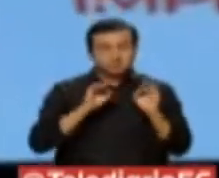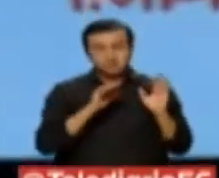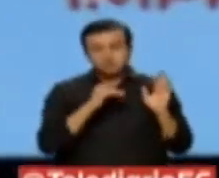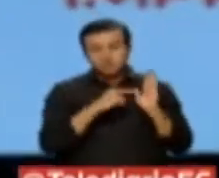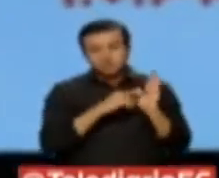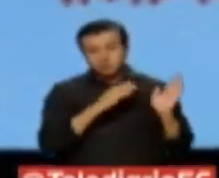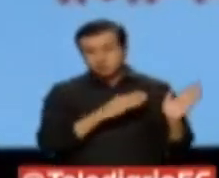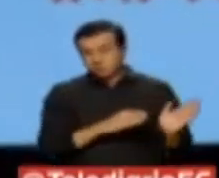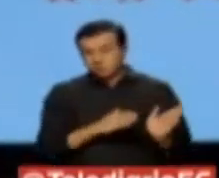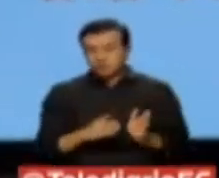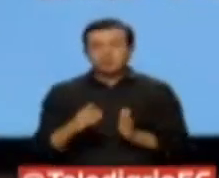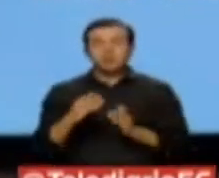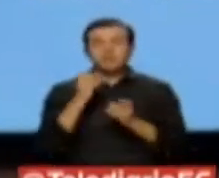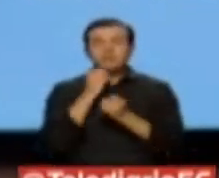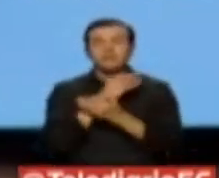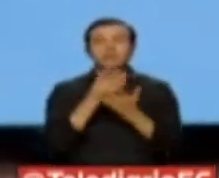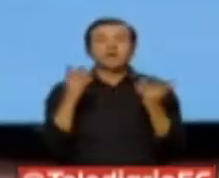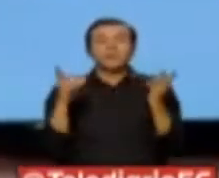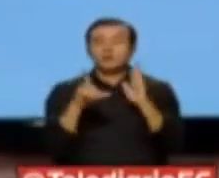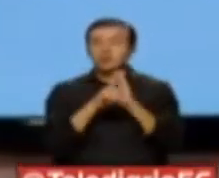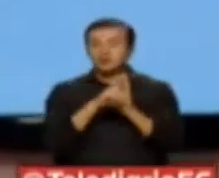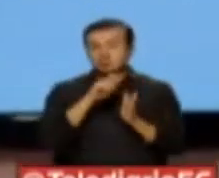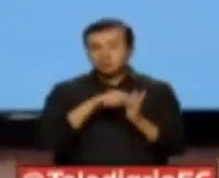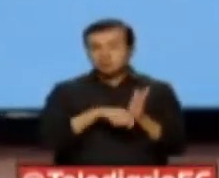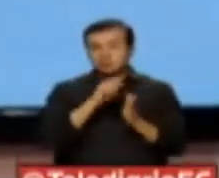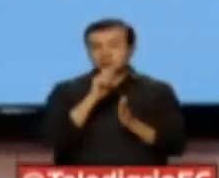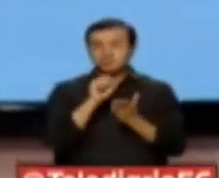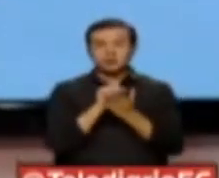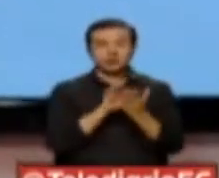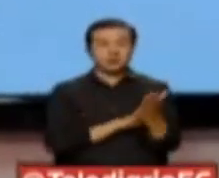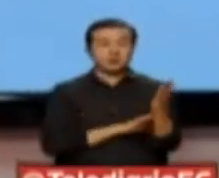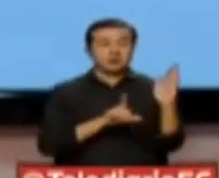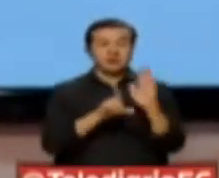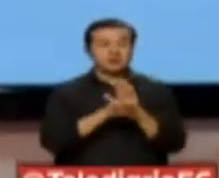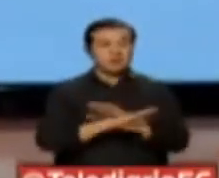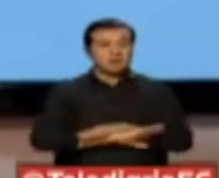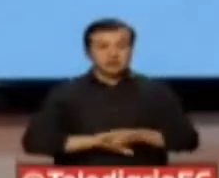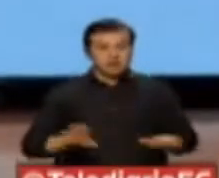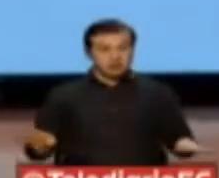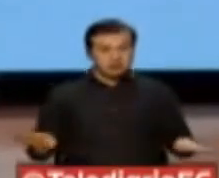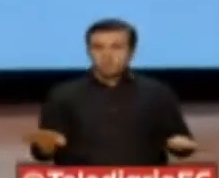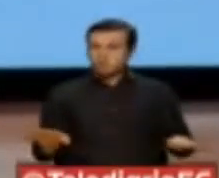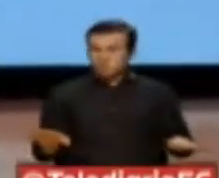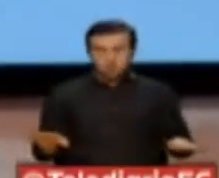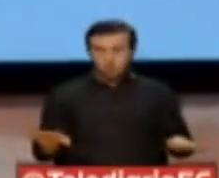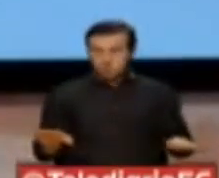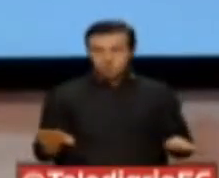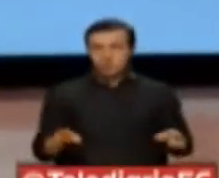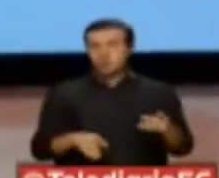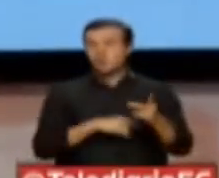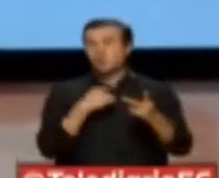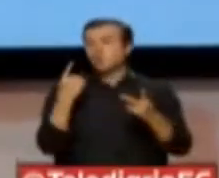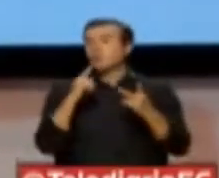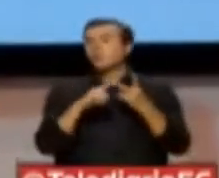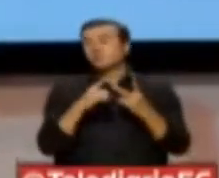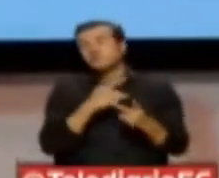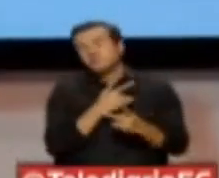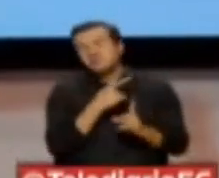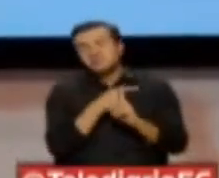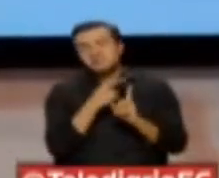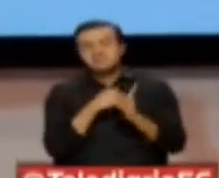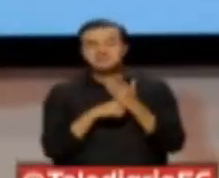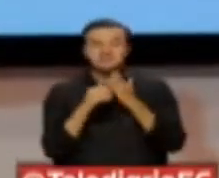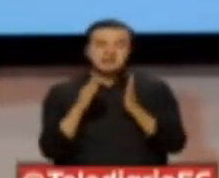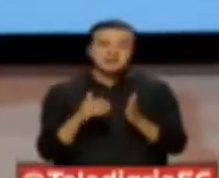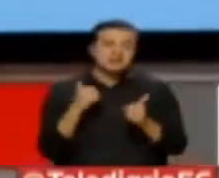y ahora controlamos estabilidad jurídica no es solamente un proyecto de ley que aprobó en camino no es solamente el buen ánimo de un